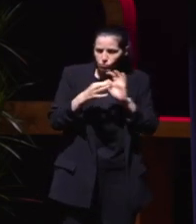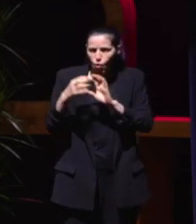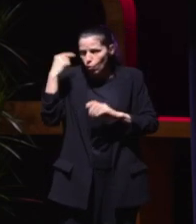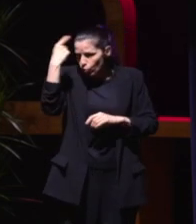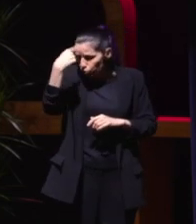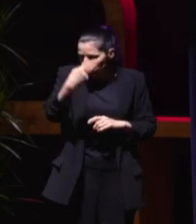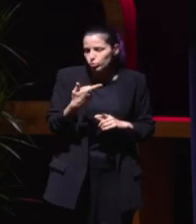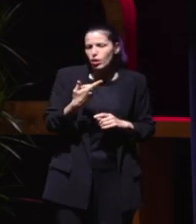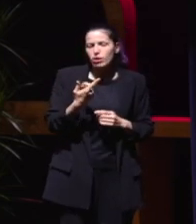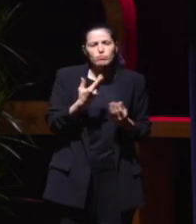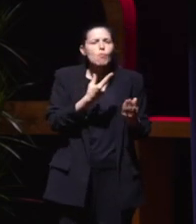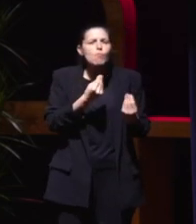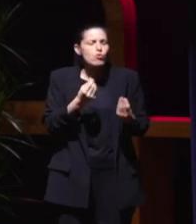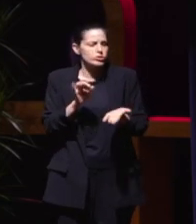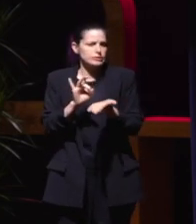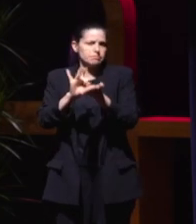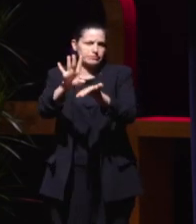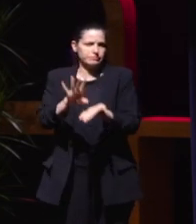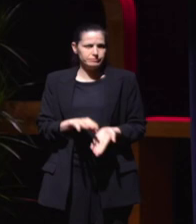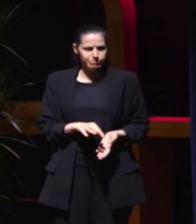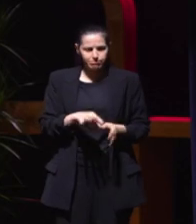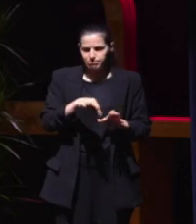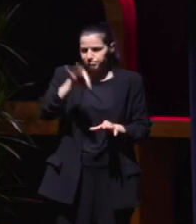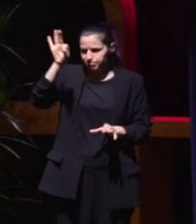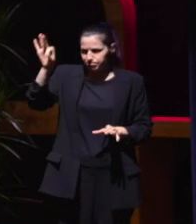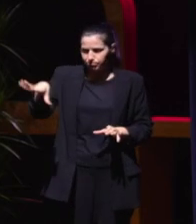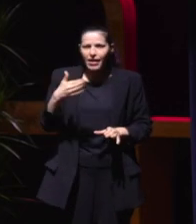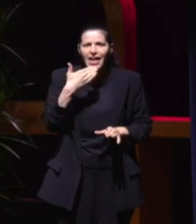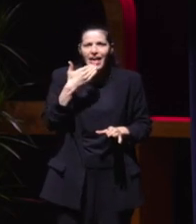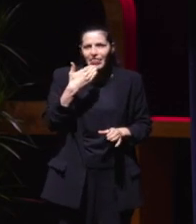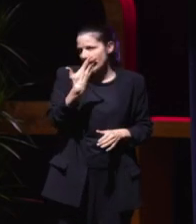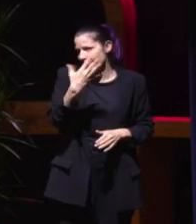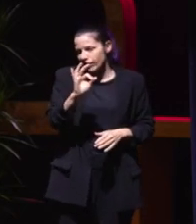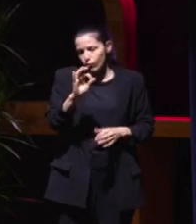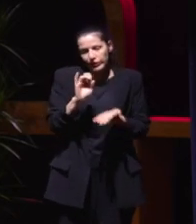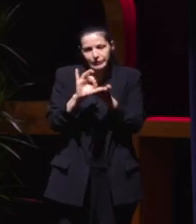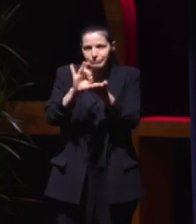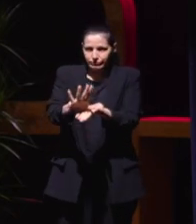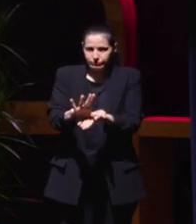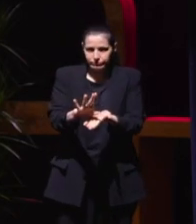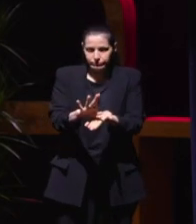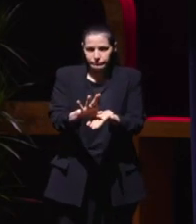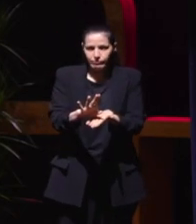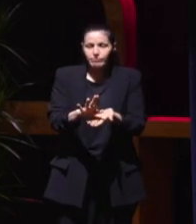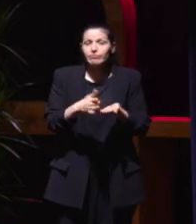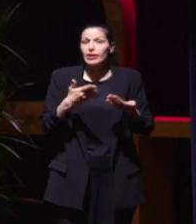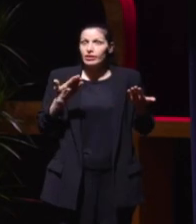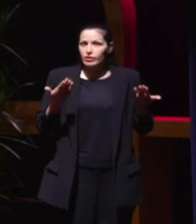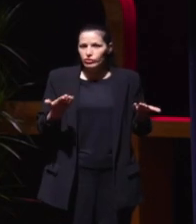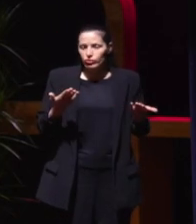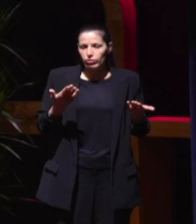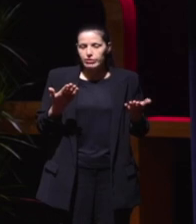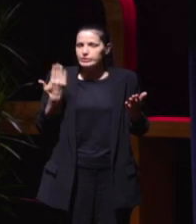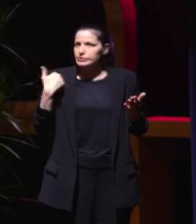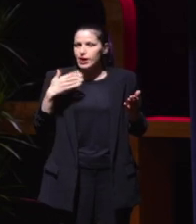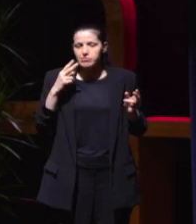las han echado Por supuesto porque te echaban a los 50 años y eso es la verdadera cancelación cuando te echan y pasas a